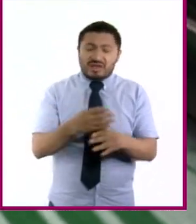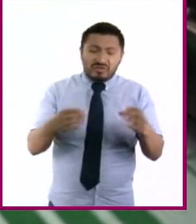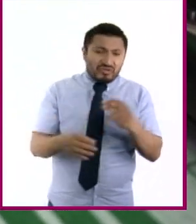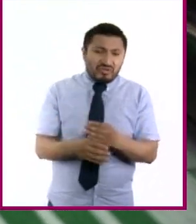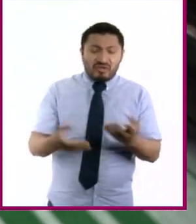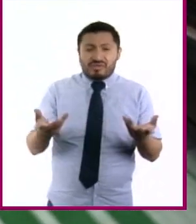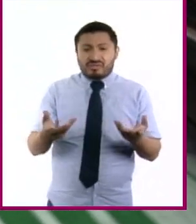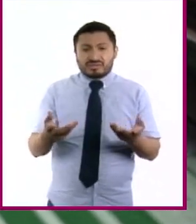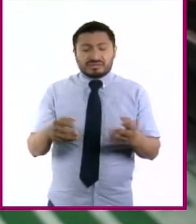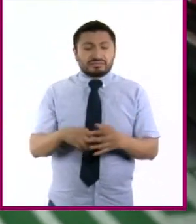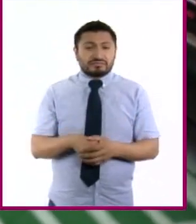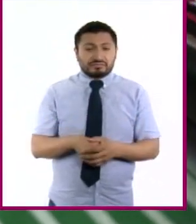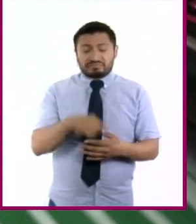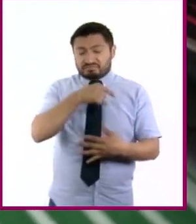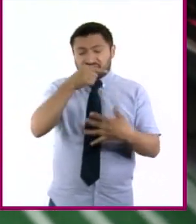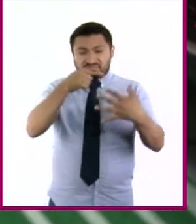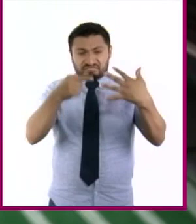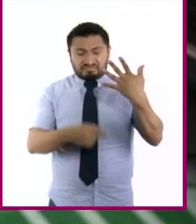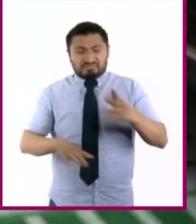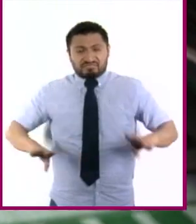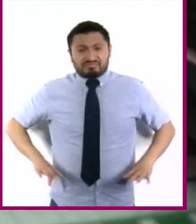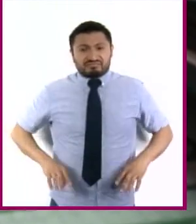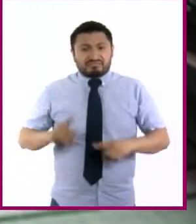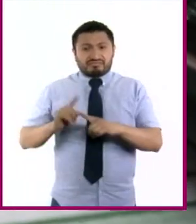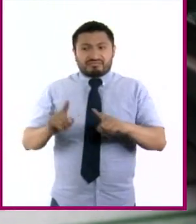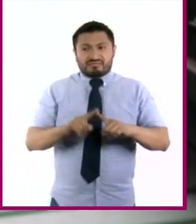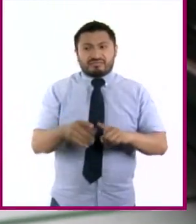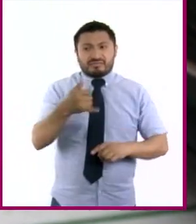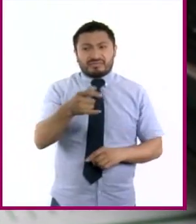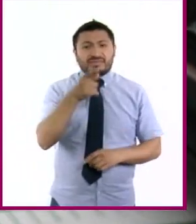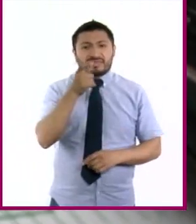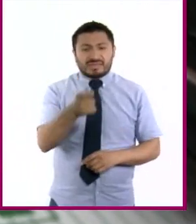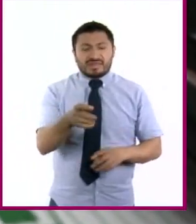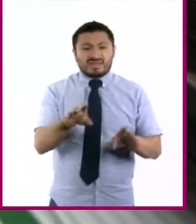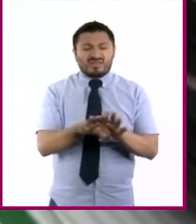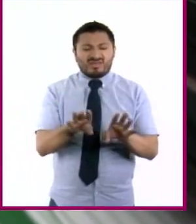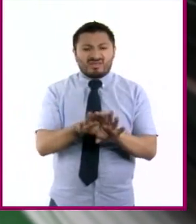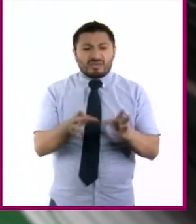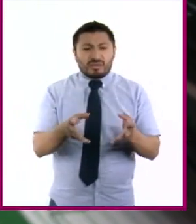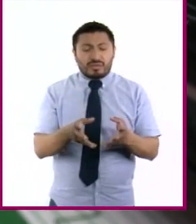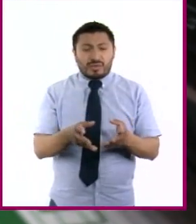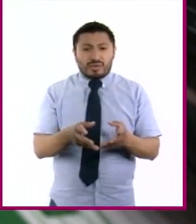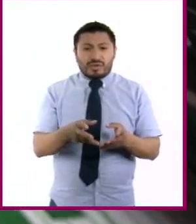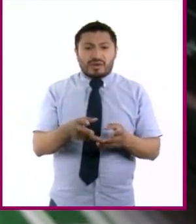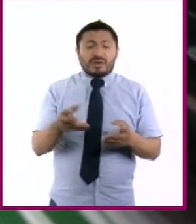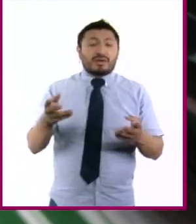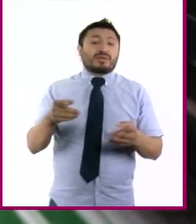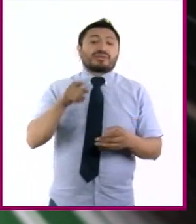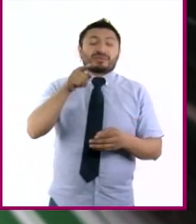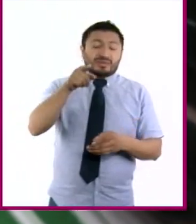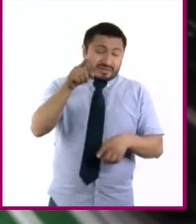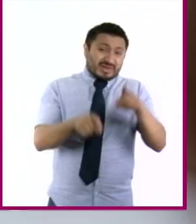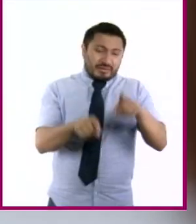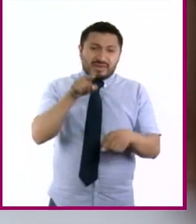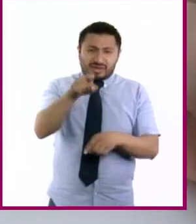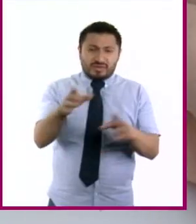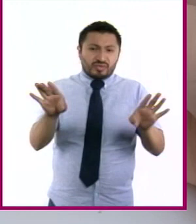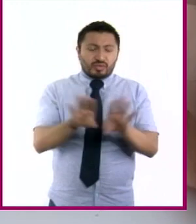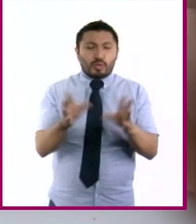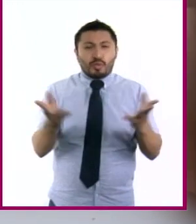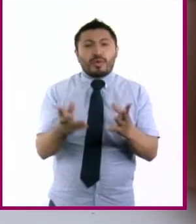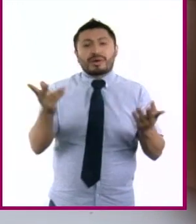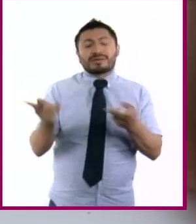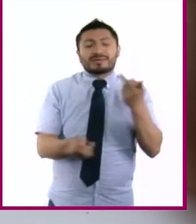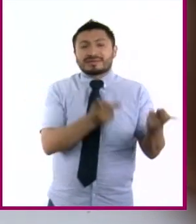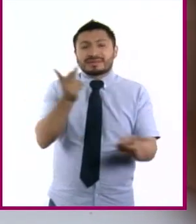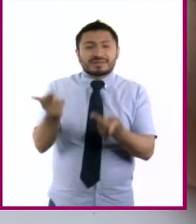esto implica inversiones muy grandes que pueden estar destinadas a algo que no es correcto por un formulario que no cumple con un buen diseño. Algunas recomendaciones